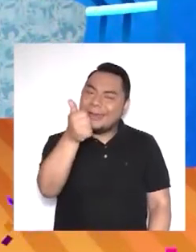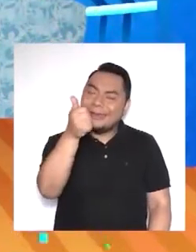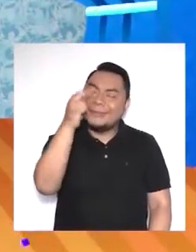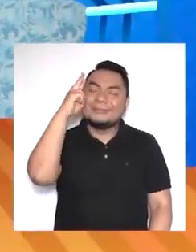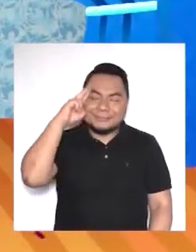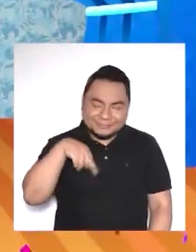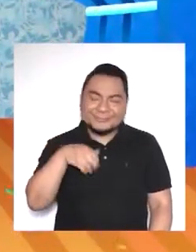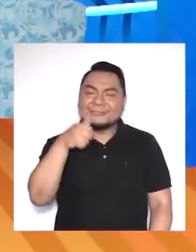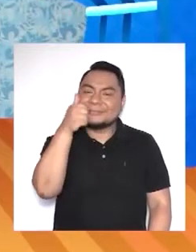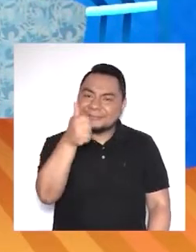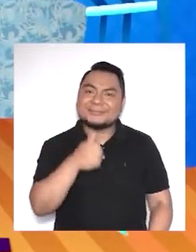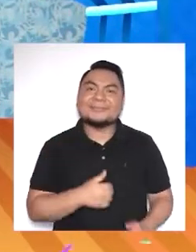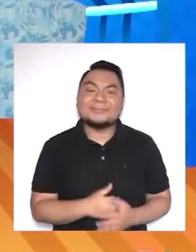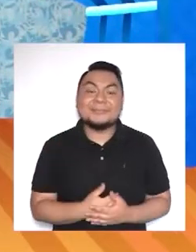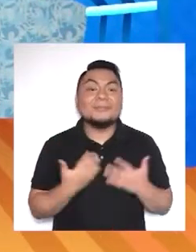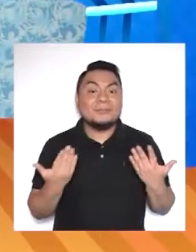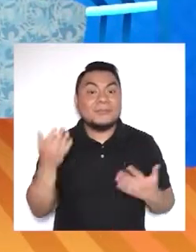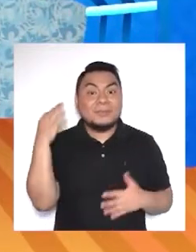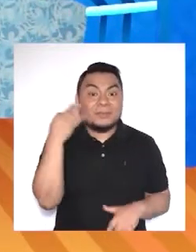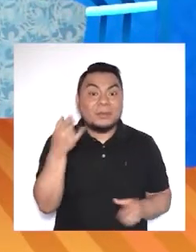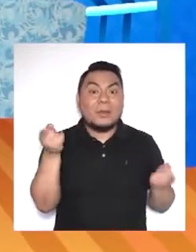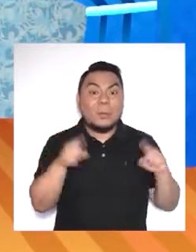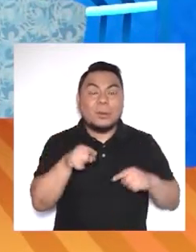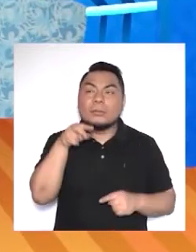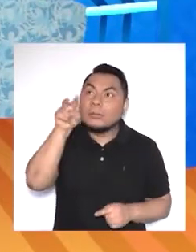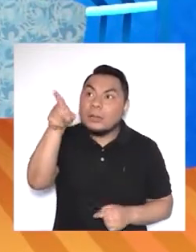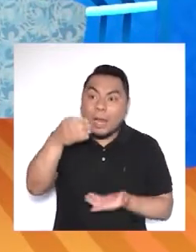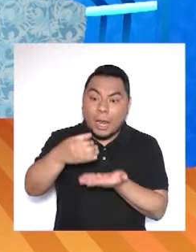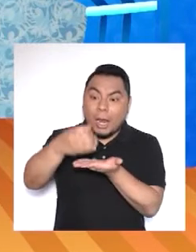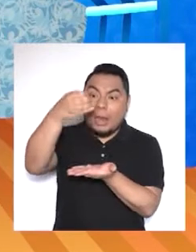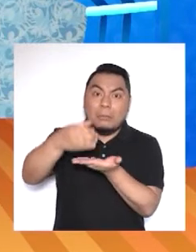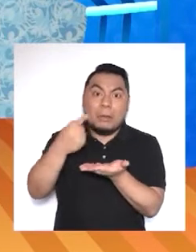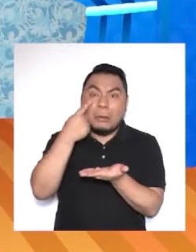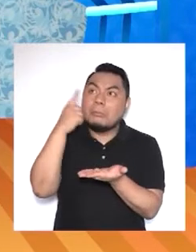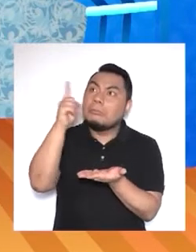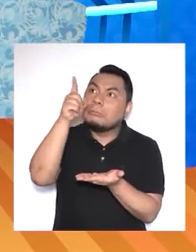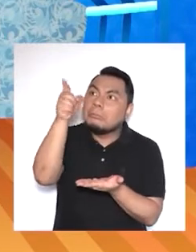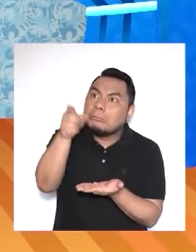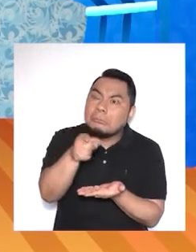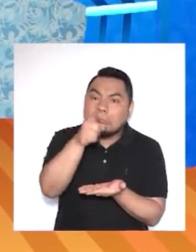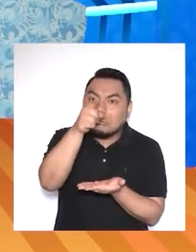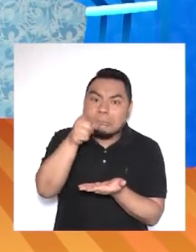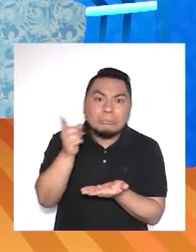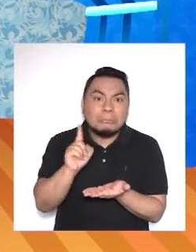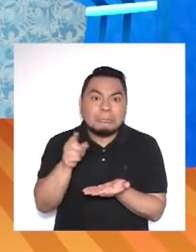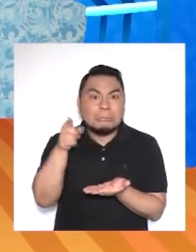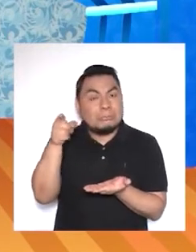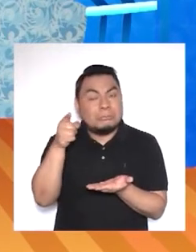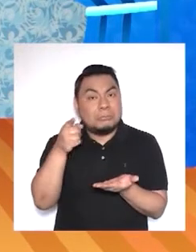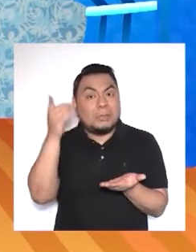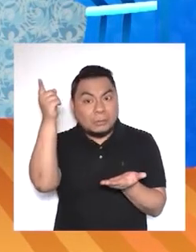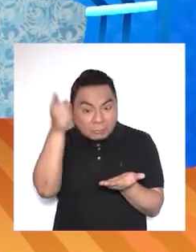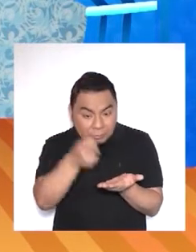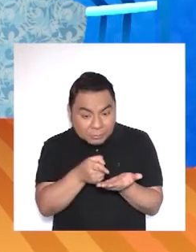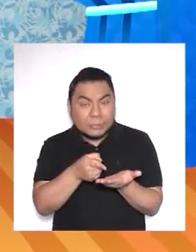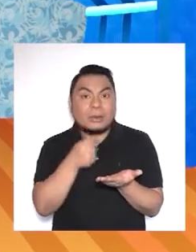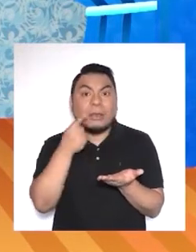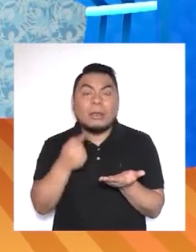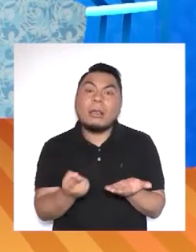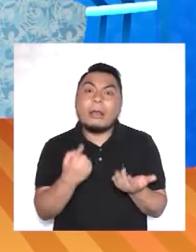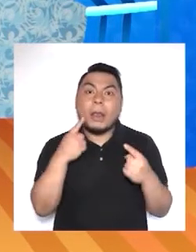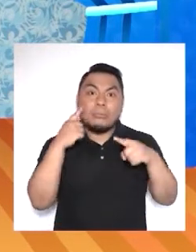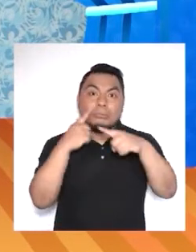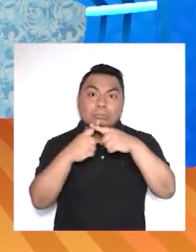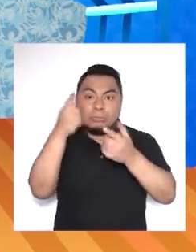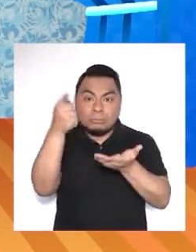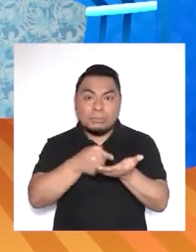¡Correcto! ¡Ja! Siempre que veamos una botella que no conozcamos, que no esté marcada o que no nos la haya